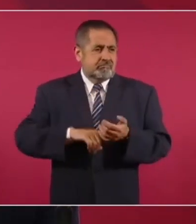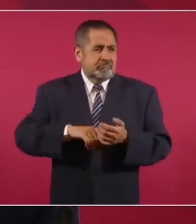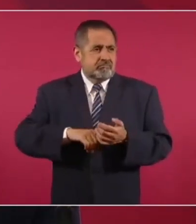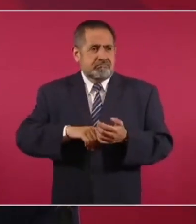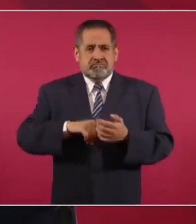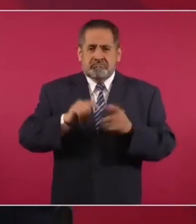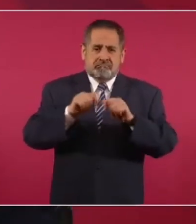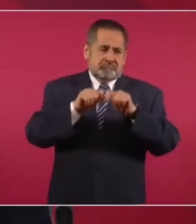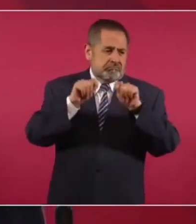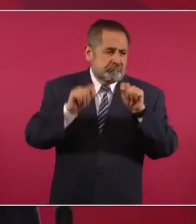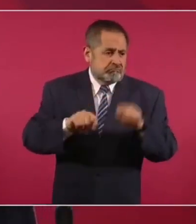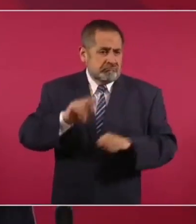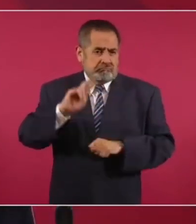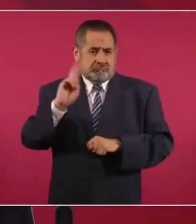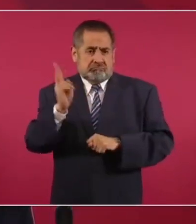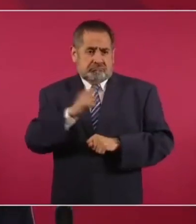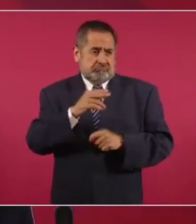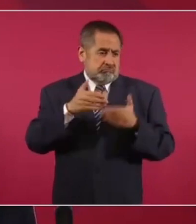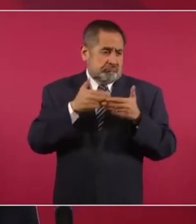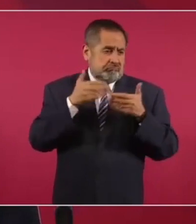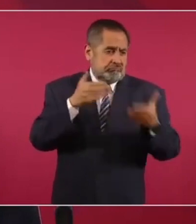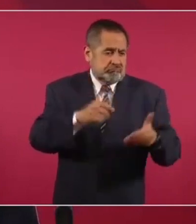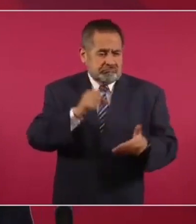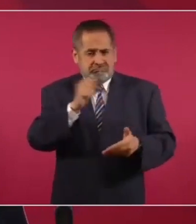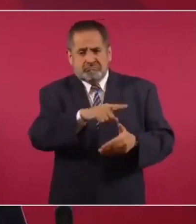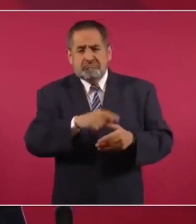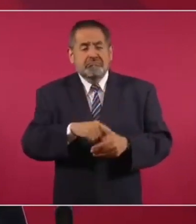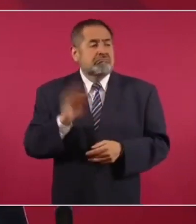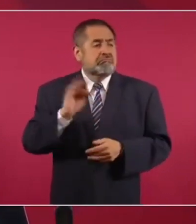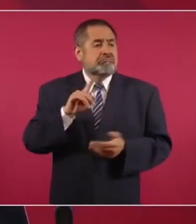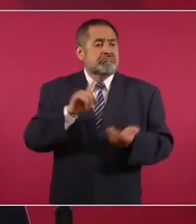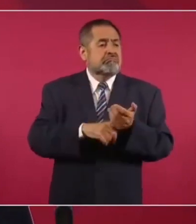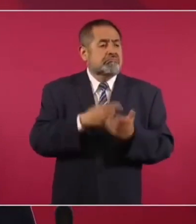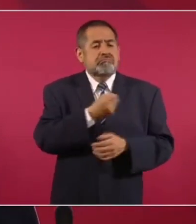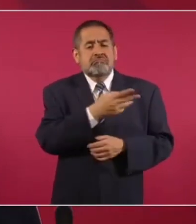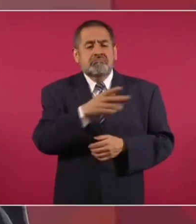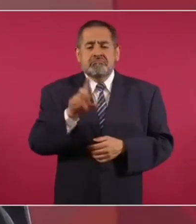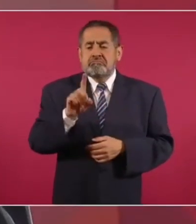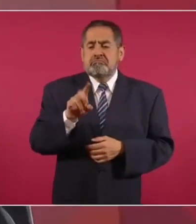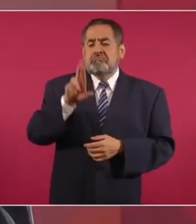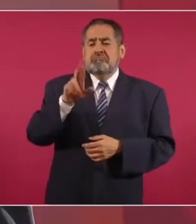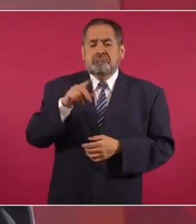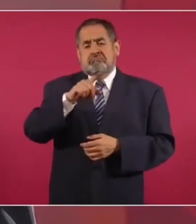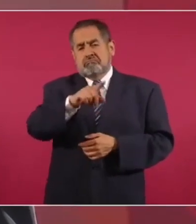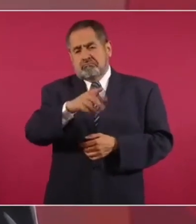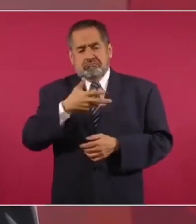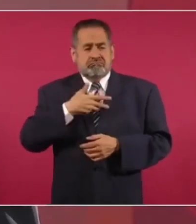tenga la persona. Pueden ser doctores